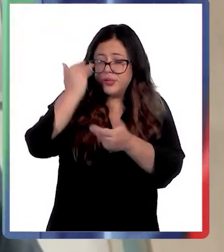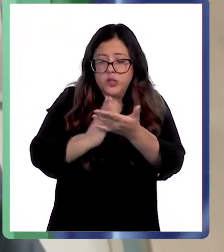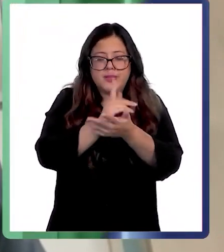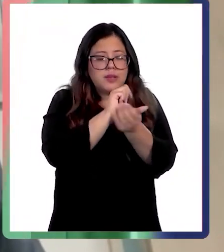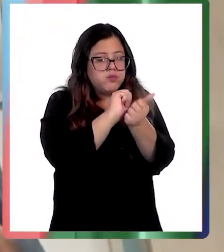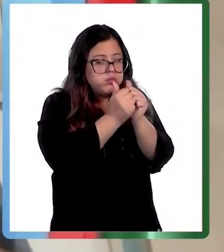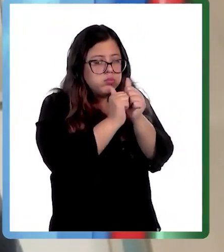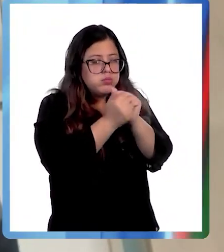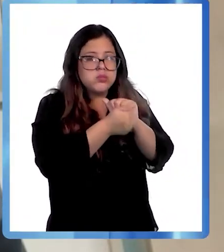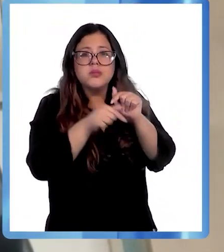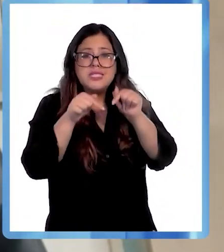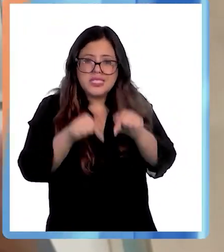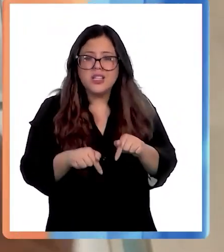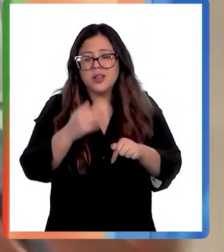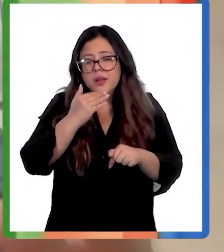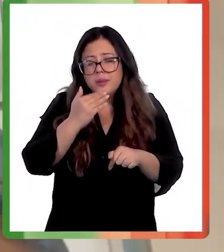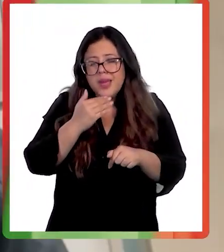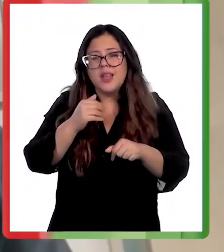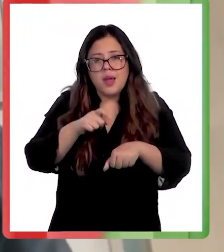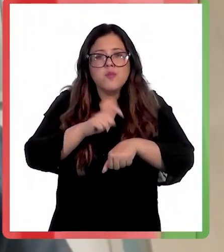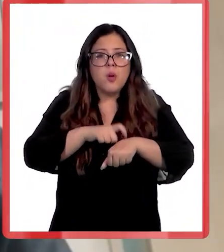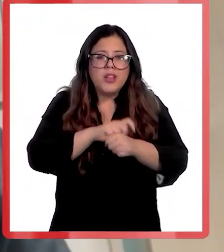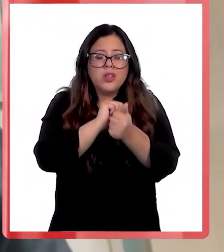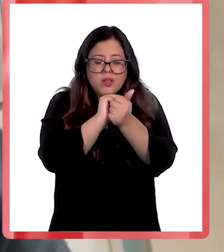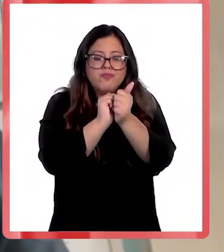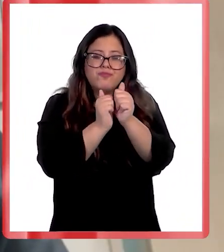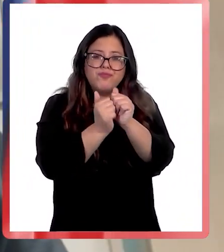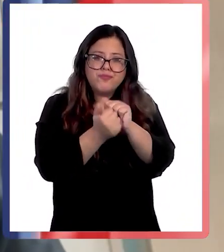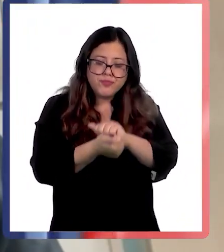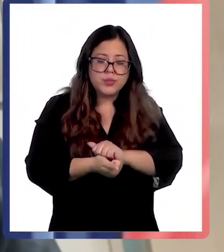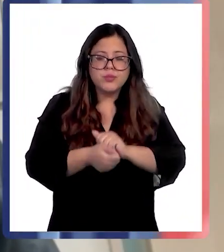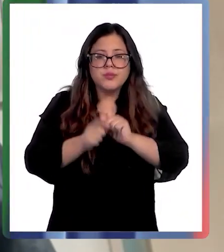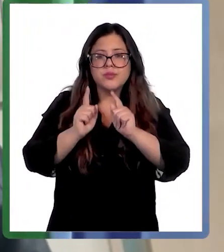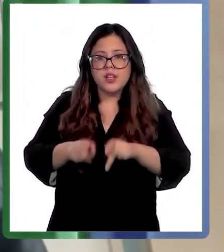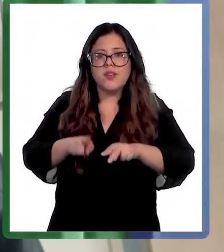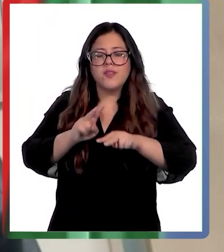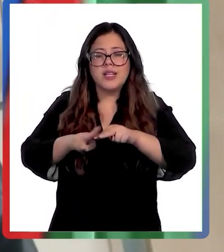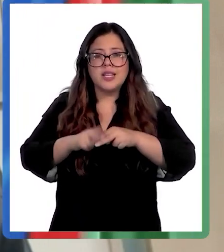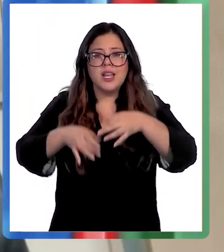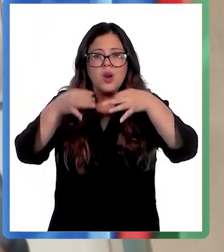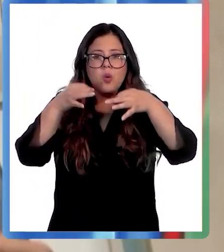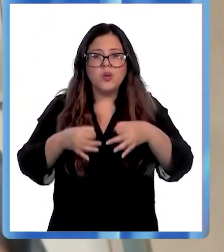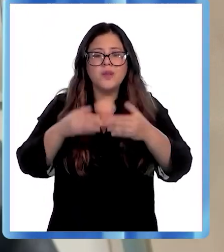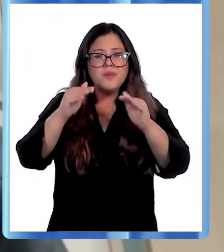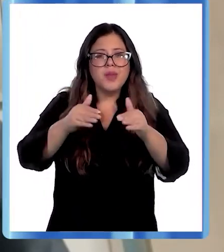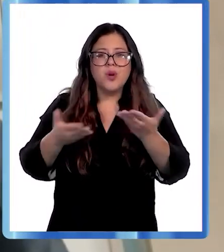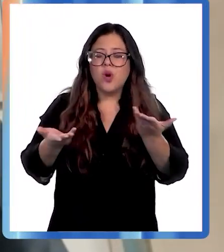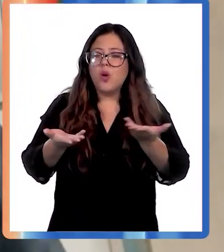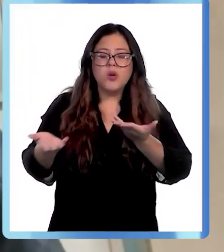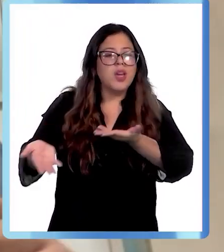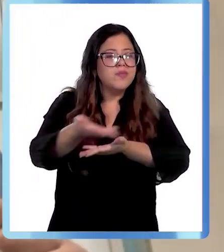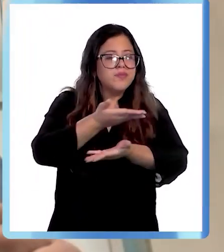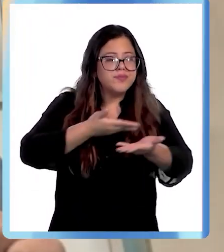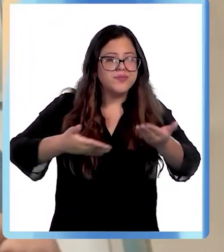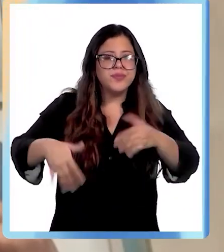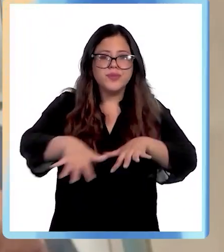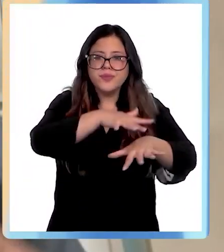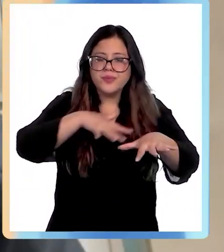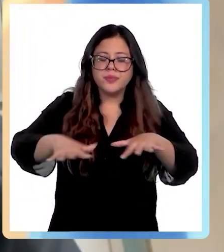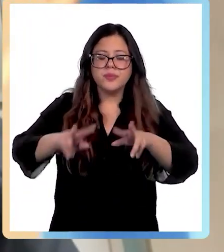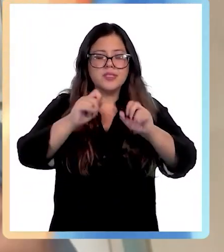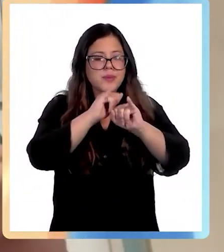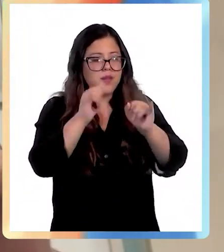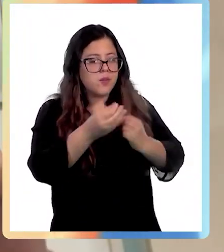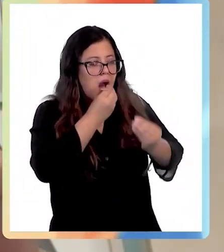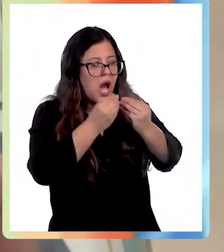que esto es un periodo más de adaptación. Y como tú dices, vamos a tener que adaptarnos en la forma como nos interactuamos con el medio, en la forma como